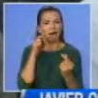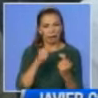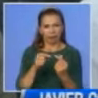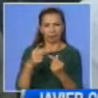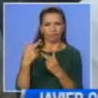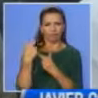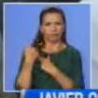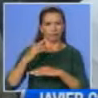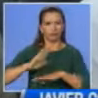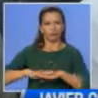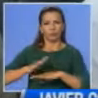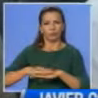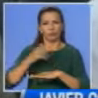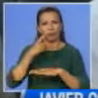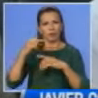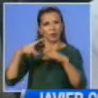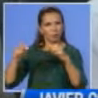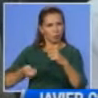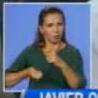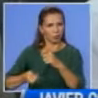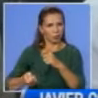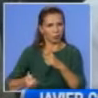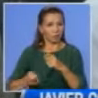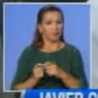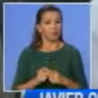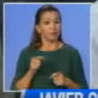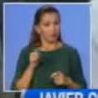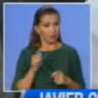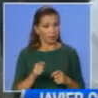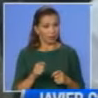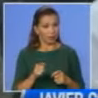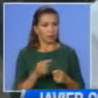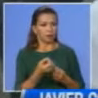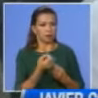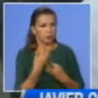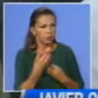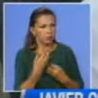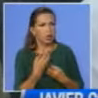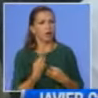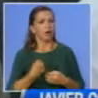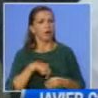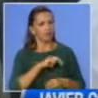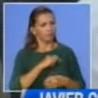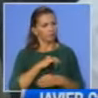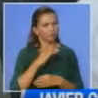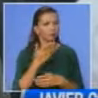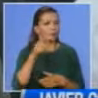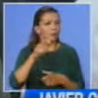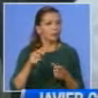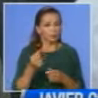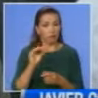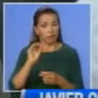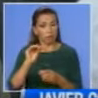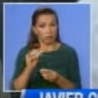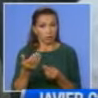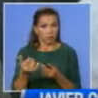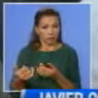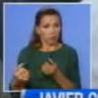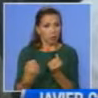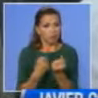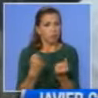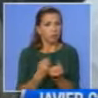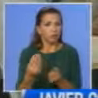del asesinato del ciudadano japonés. A partir de ahí, de esa importante información del programa de recompensas, la policía inicia un